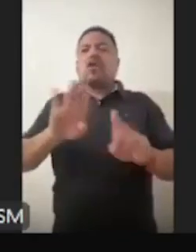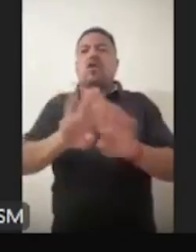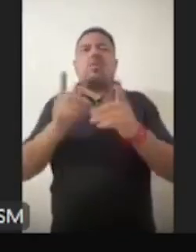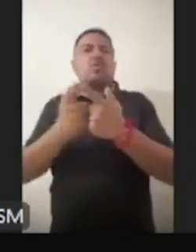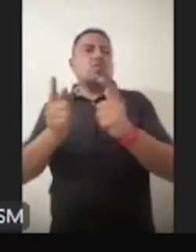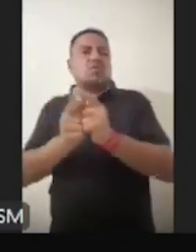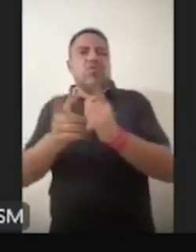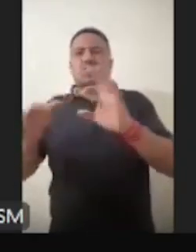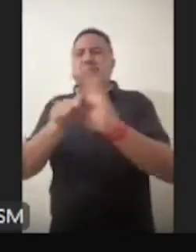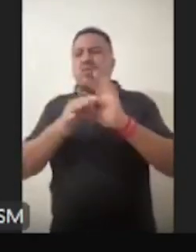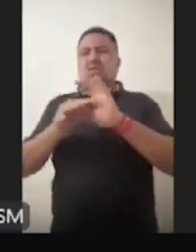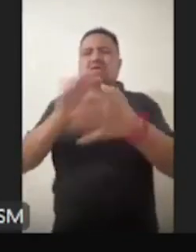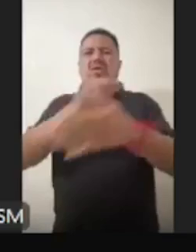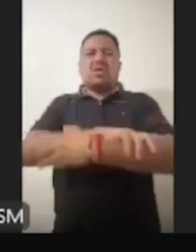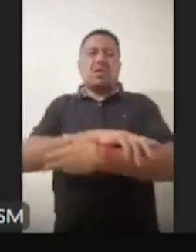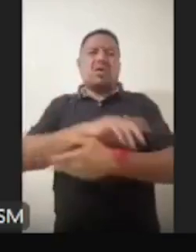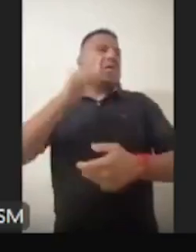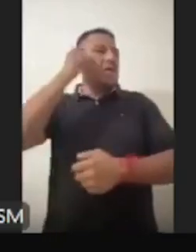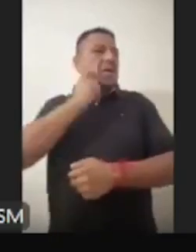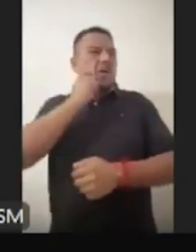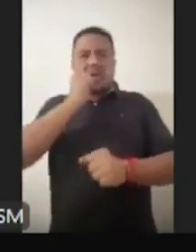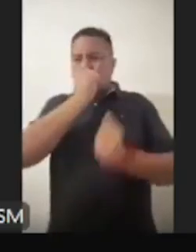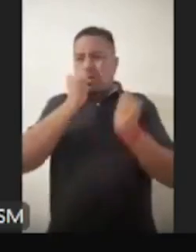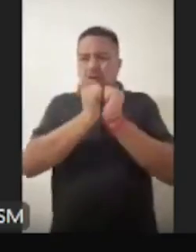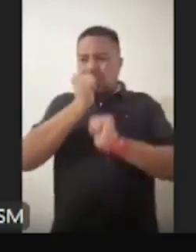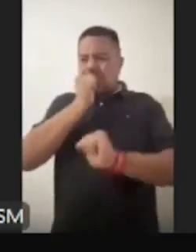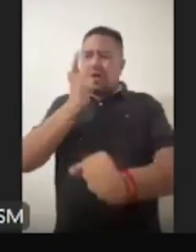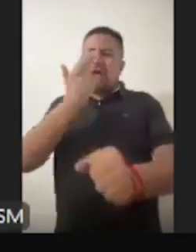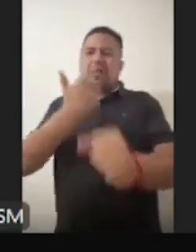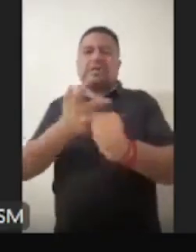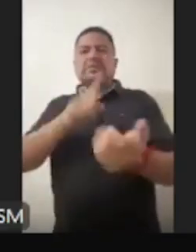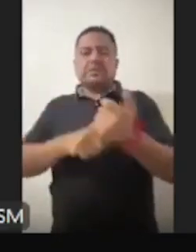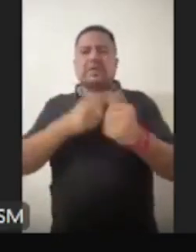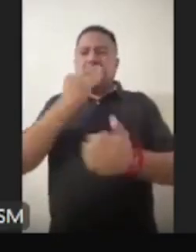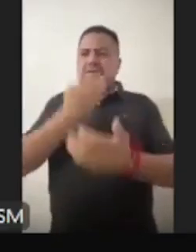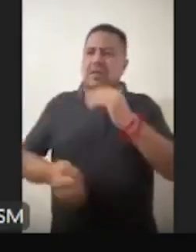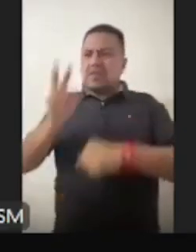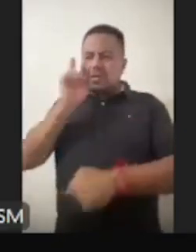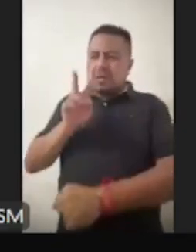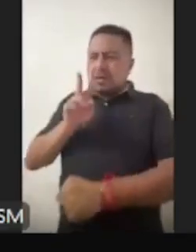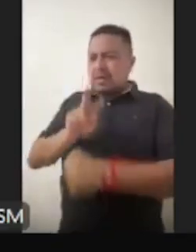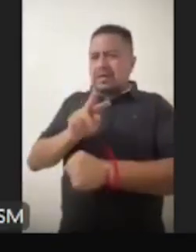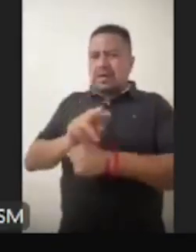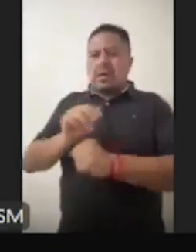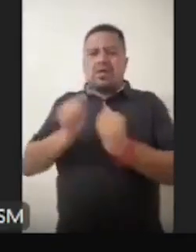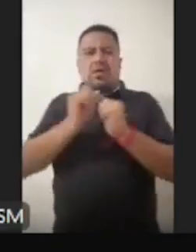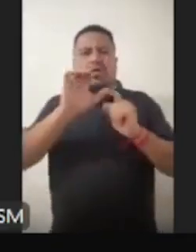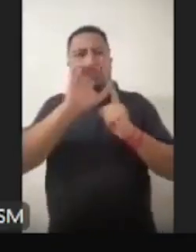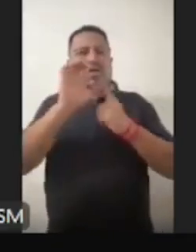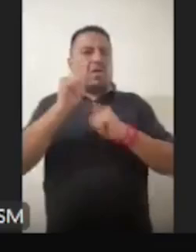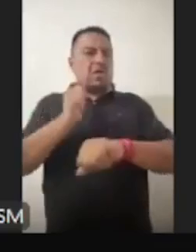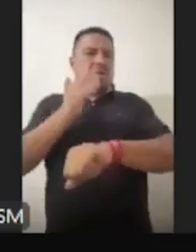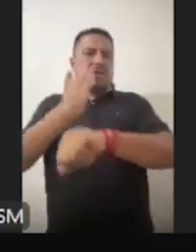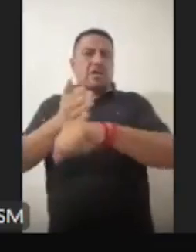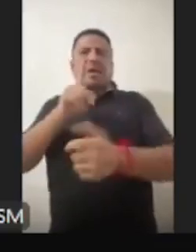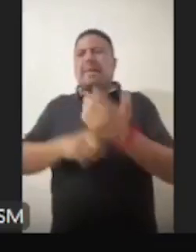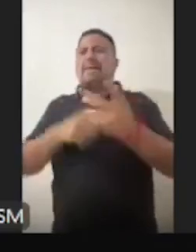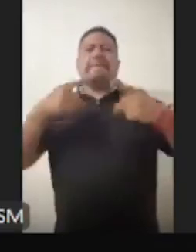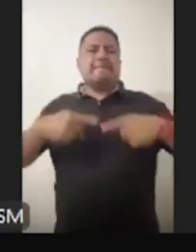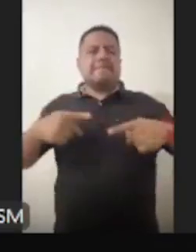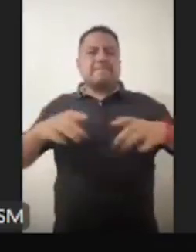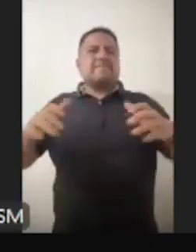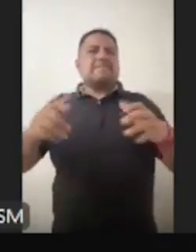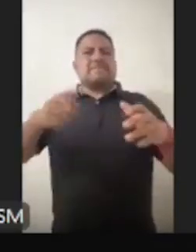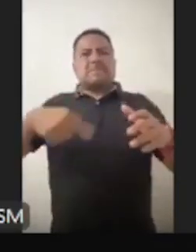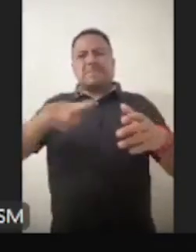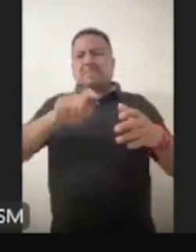Encuentro Solidario Guerrero por responsabilidad directa y por culpa en vigilando, respectivamente, en la comisión de la infracción denunciada con base en las consideraciones de